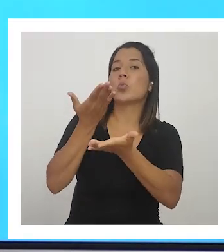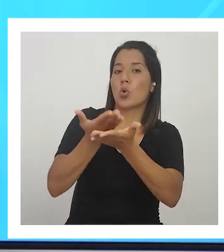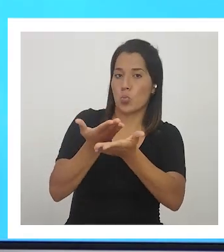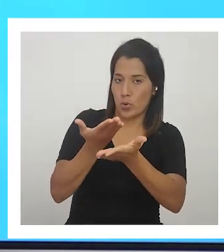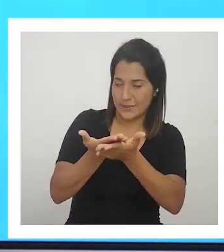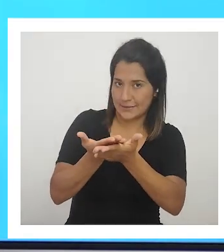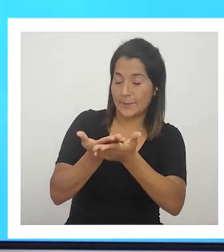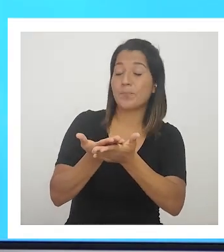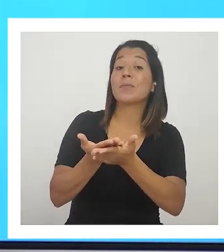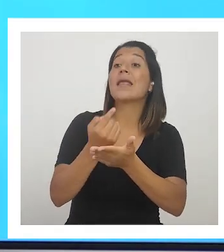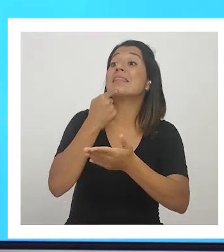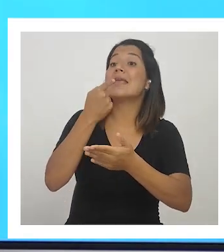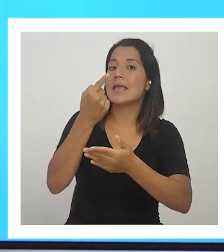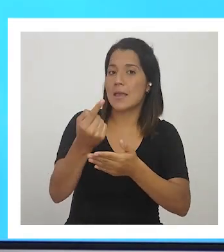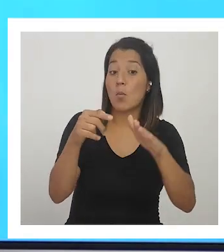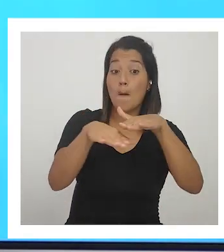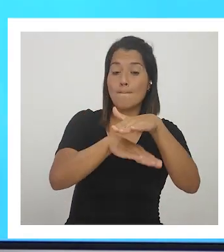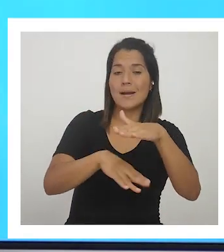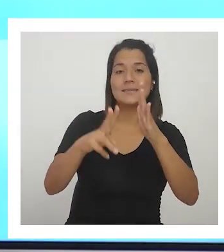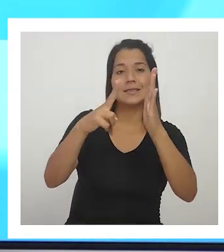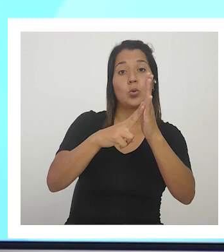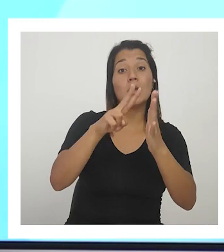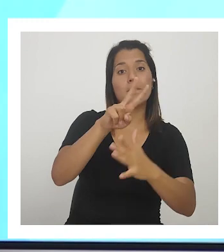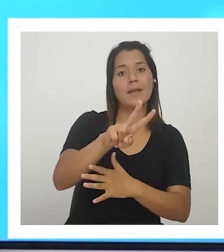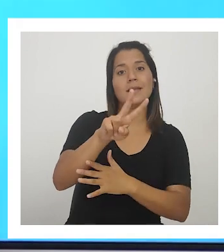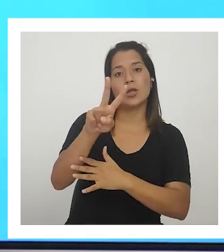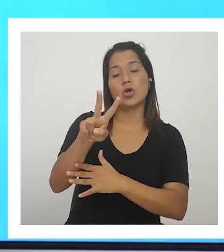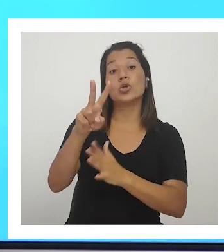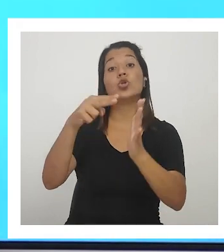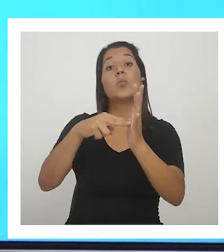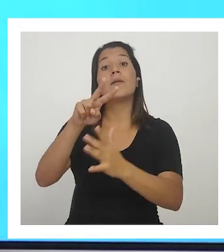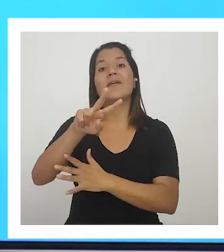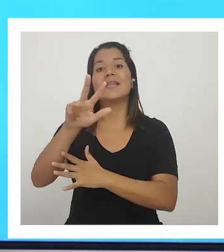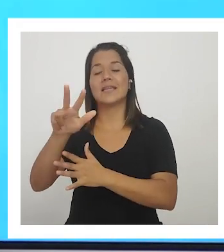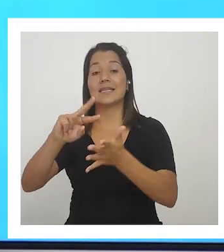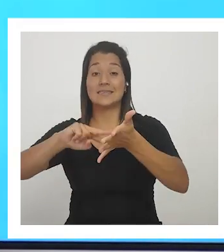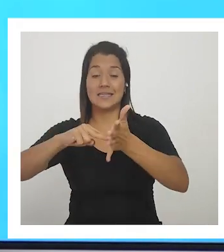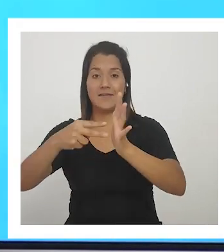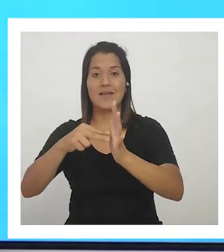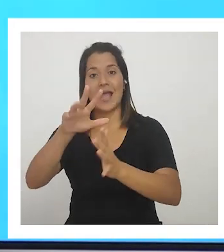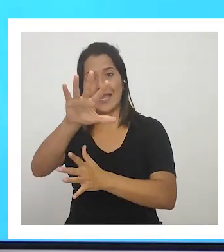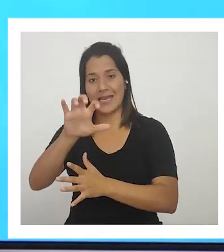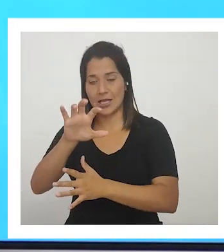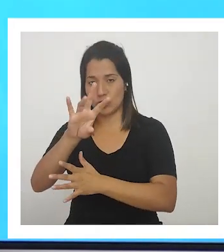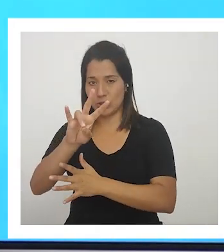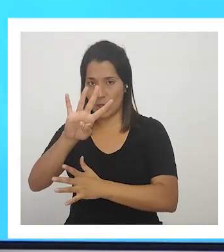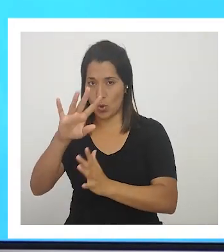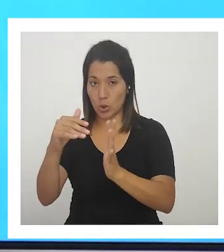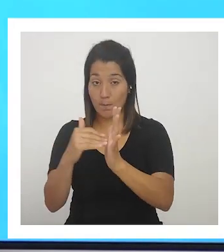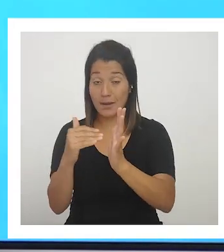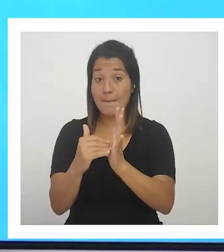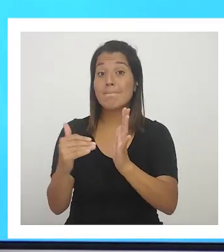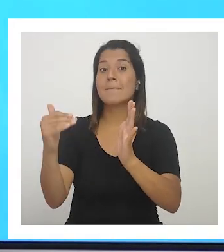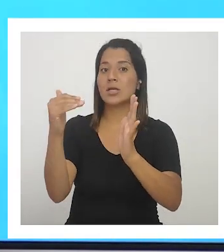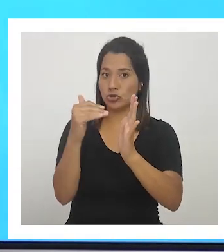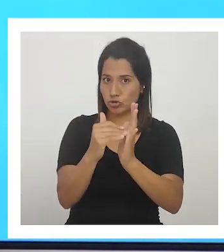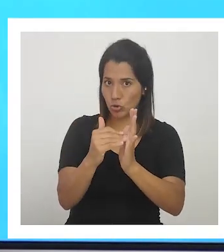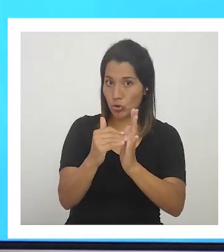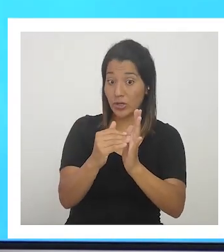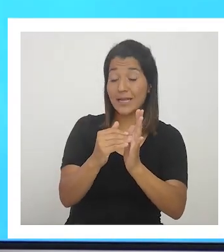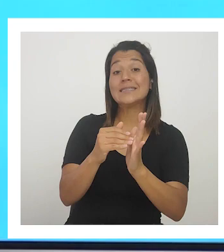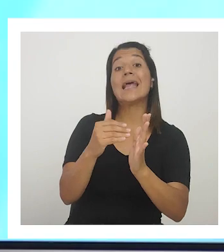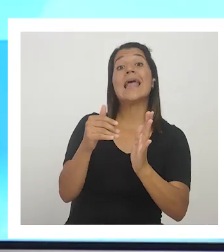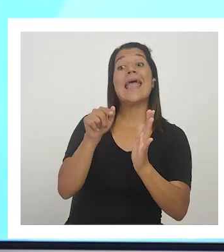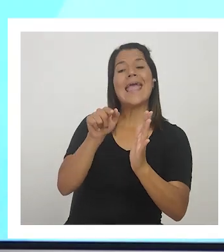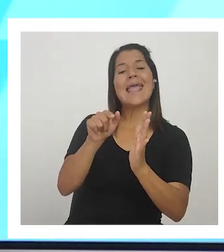del 2022-2023, que eran 564 mil millones, tuviera como piso de partida